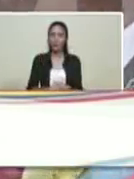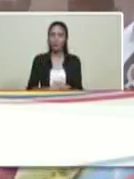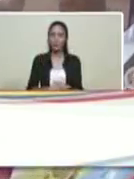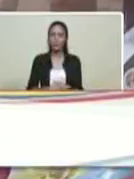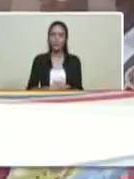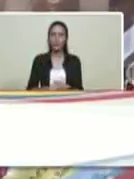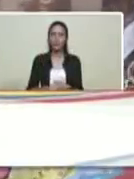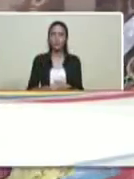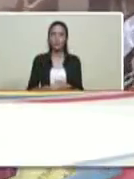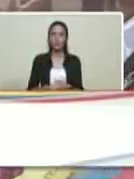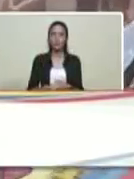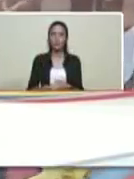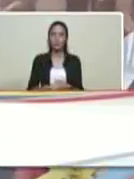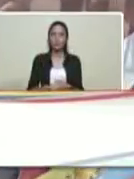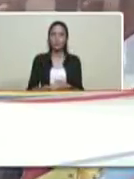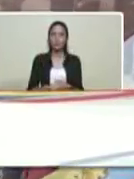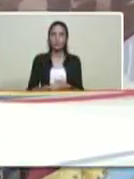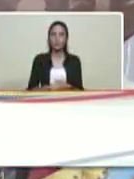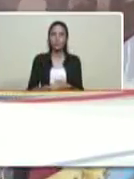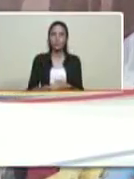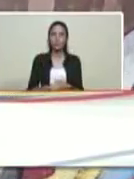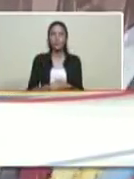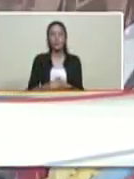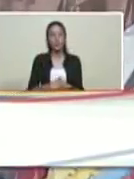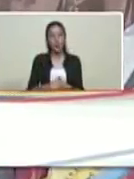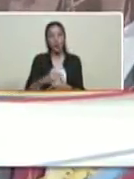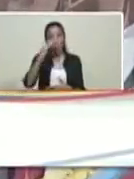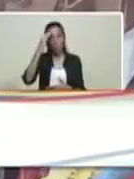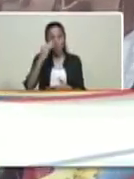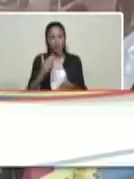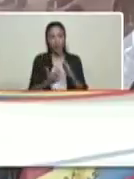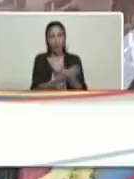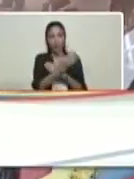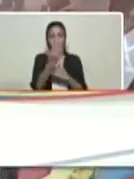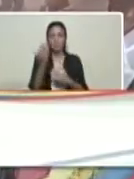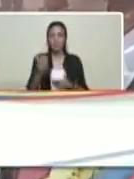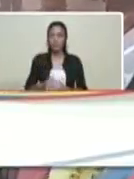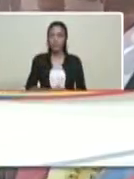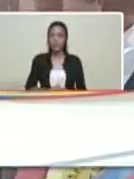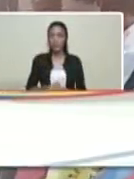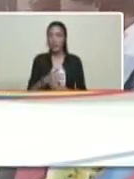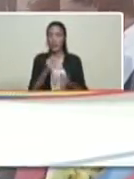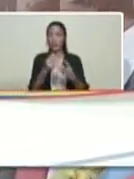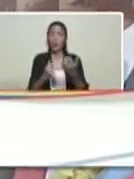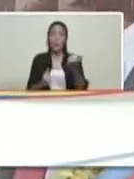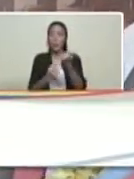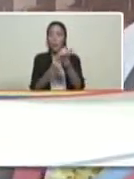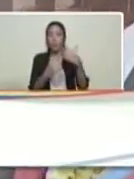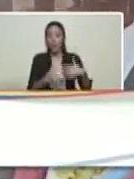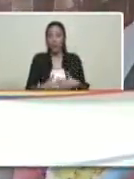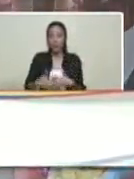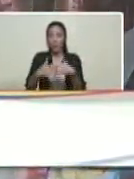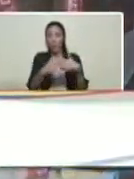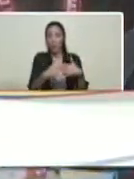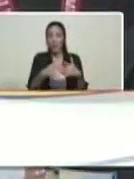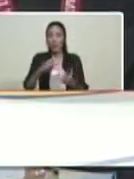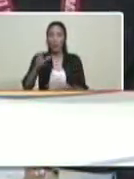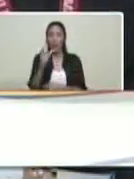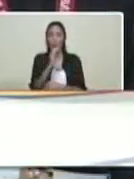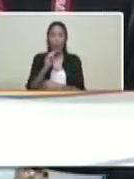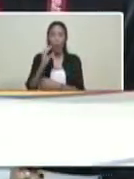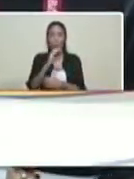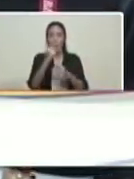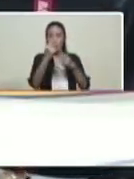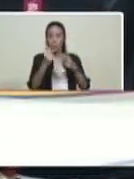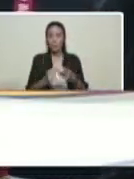de hoy una fuerza nacional bolivariana antiimperialista anticolonialista anti oligárquica de